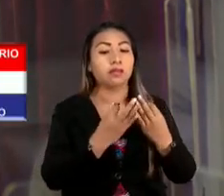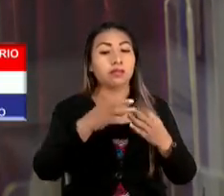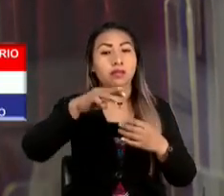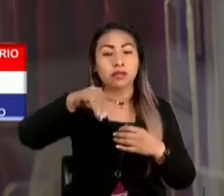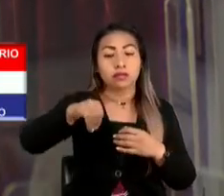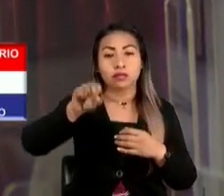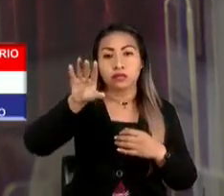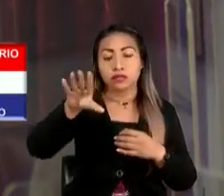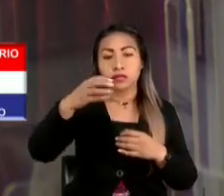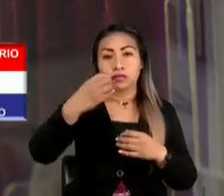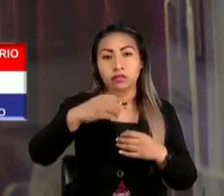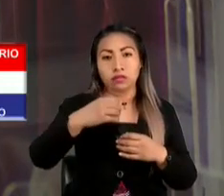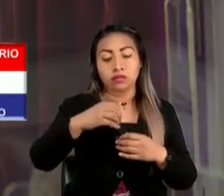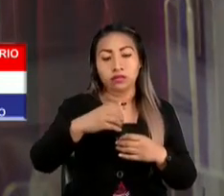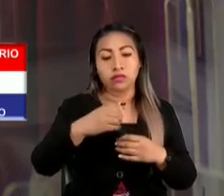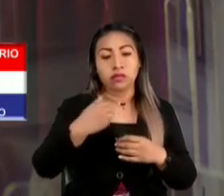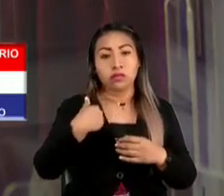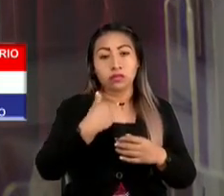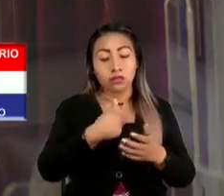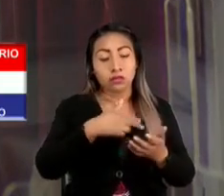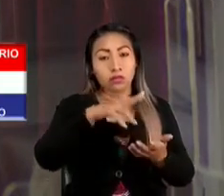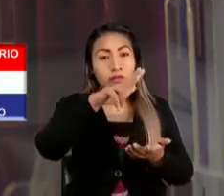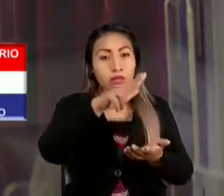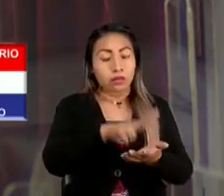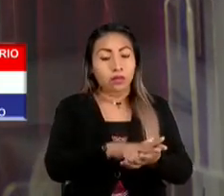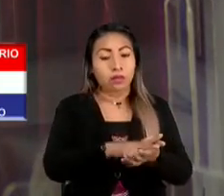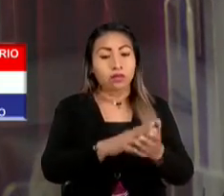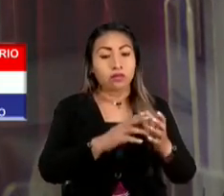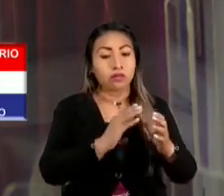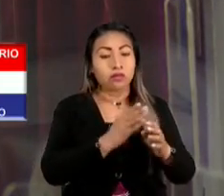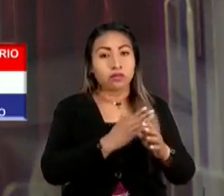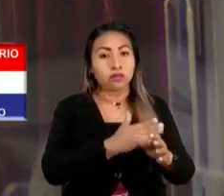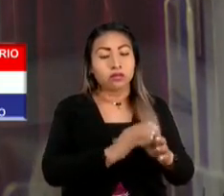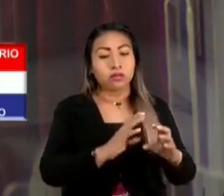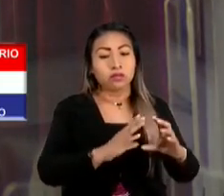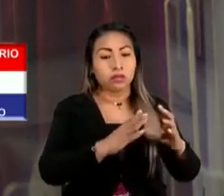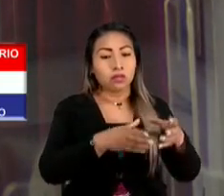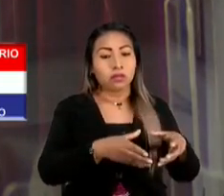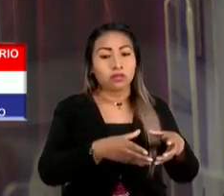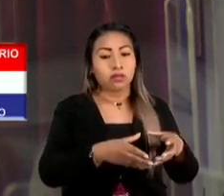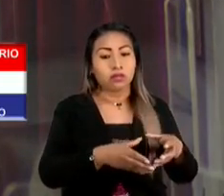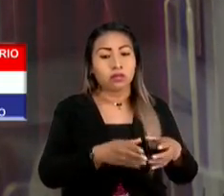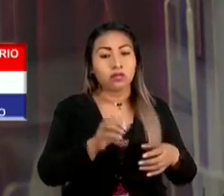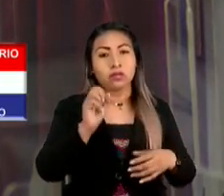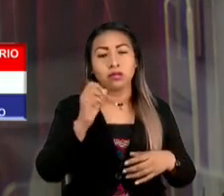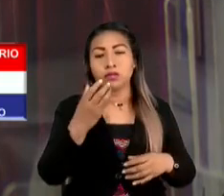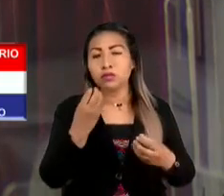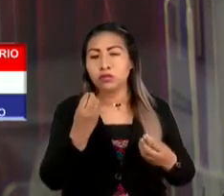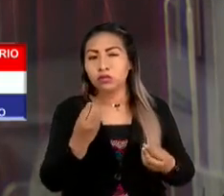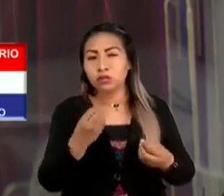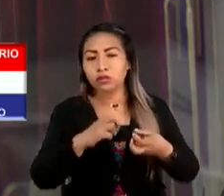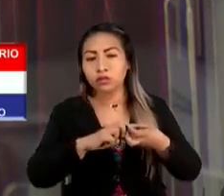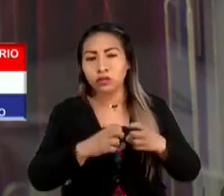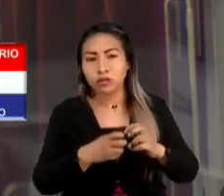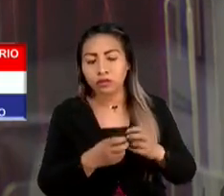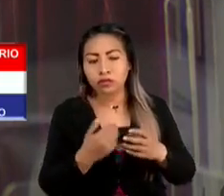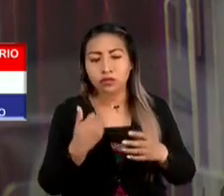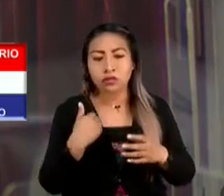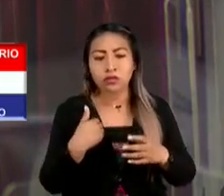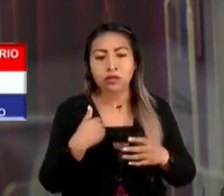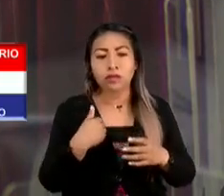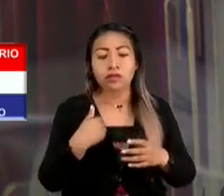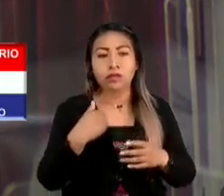octubre, aprobó una subcomisión para investigar cientos de casos de leishmaniasis de niños y